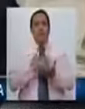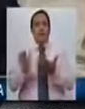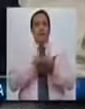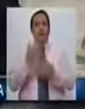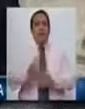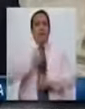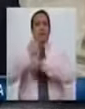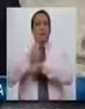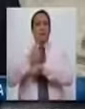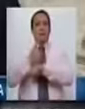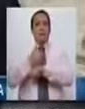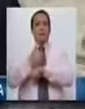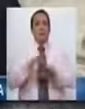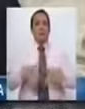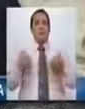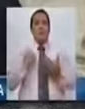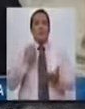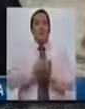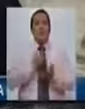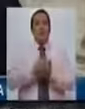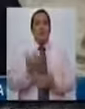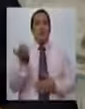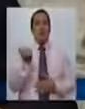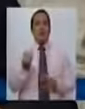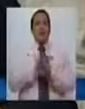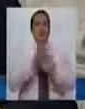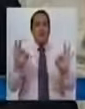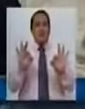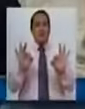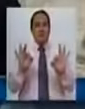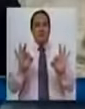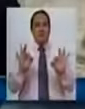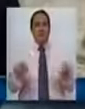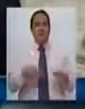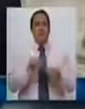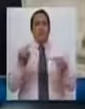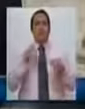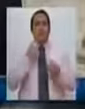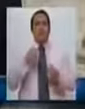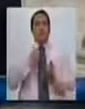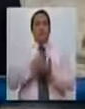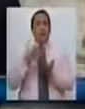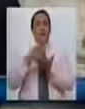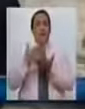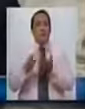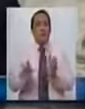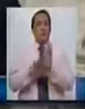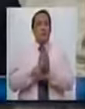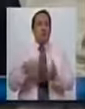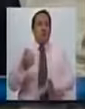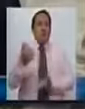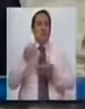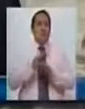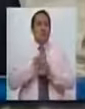ninguna autoridad puede recibir bajo ningún concepto dieta, emolumento, de